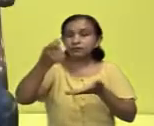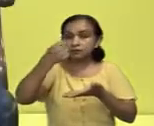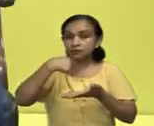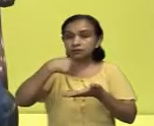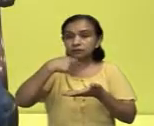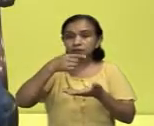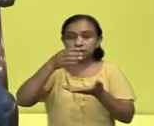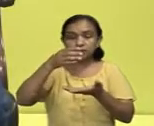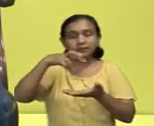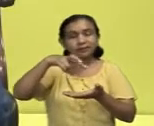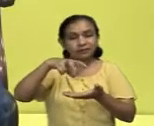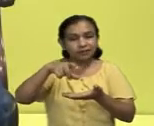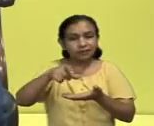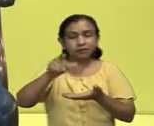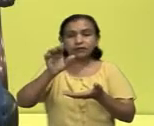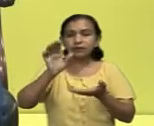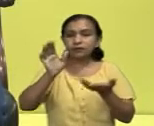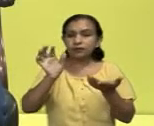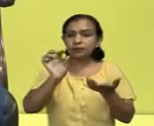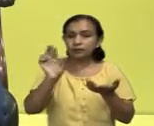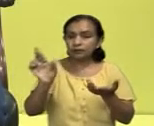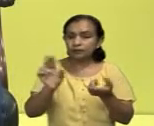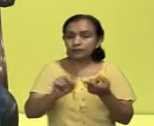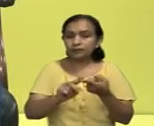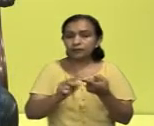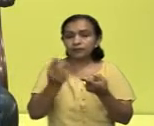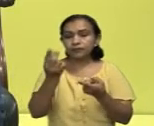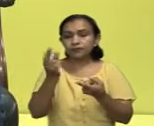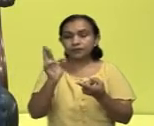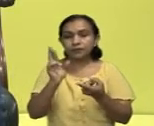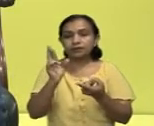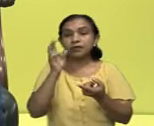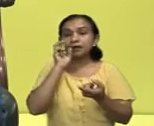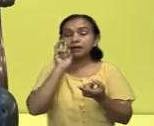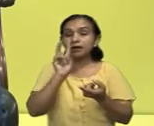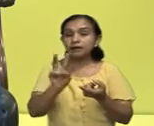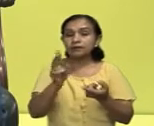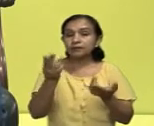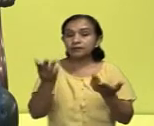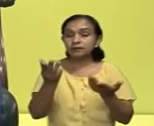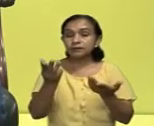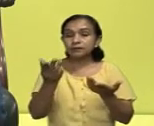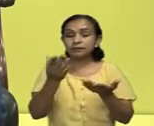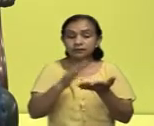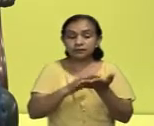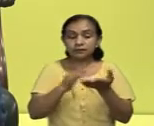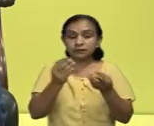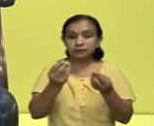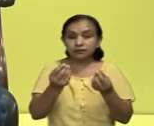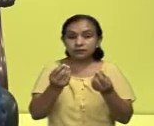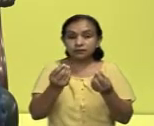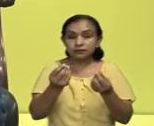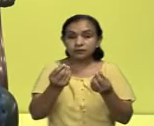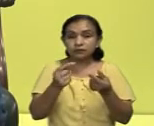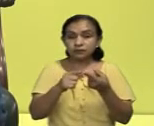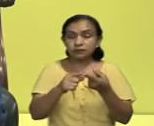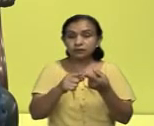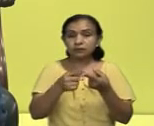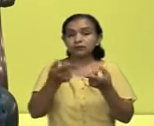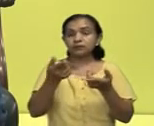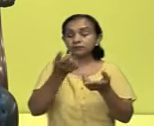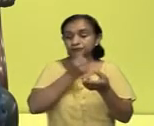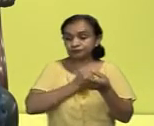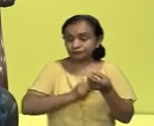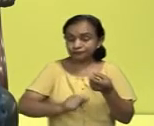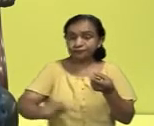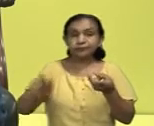con sabor a naranja, a fresa? Tienen que ver qué tipo de suero es, porque es la solución. Hay sueros que son meramente para diarrea,